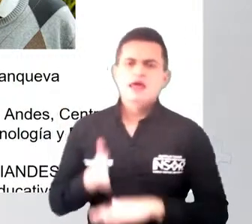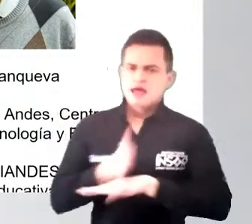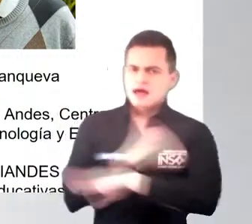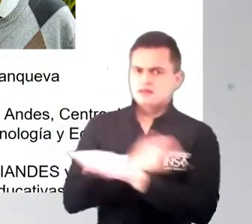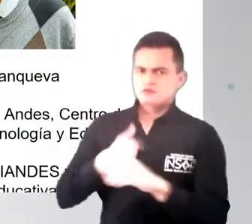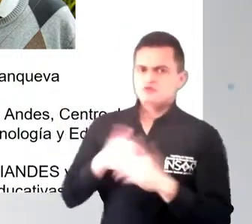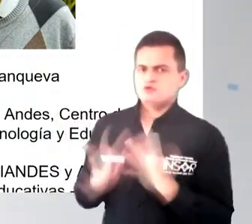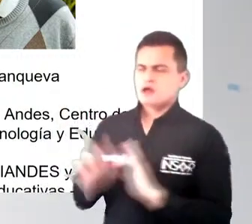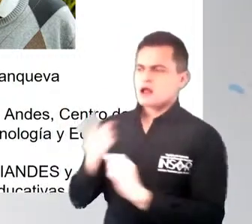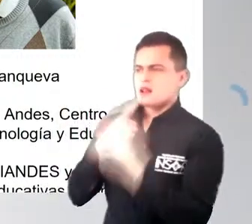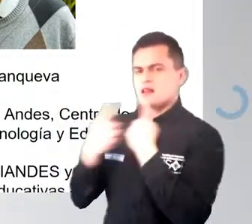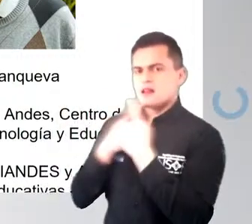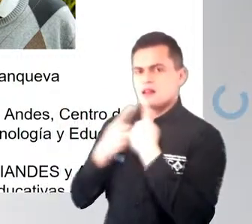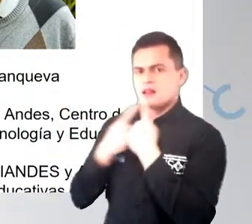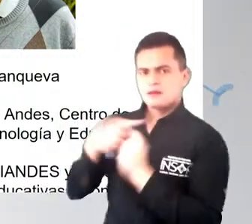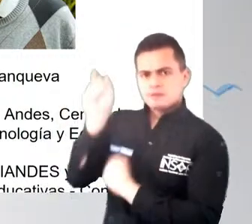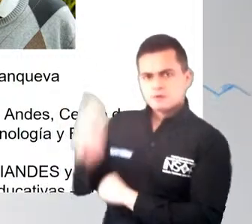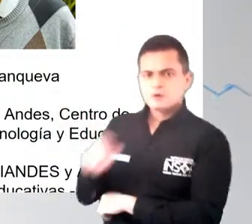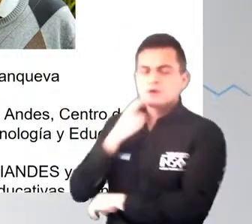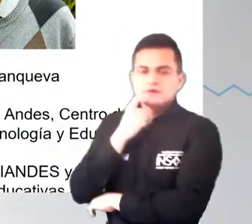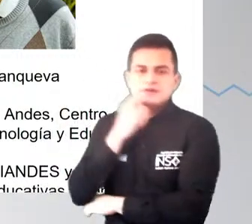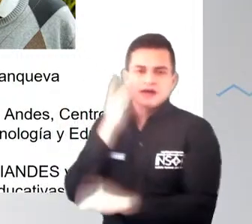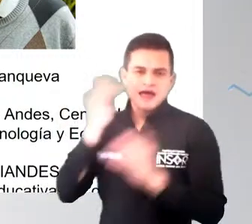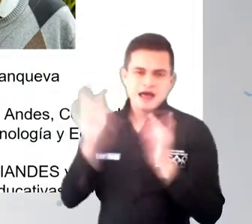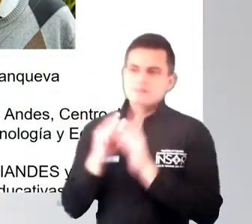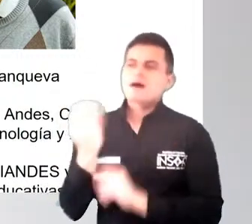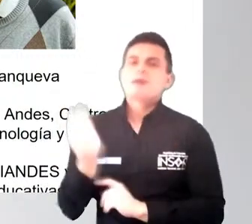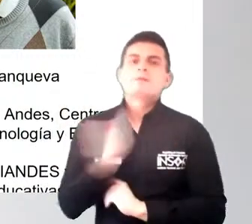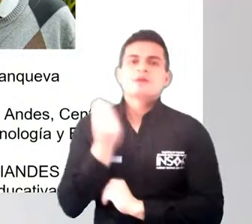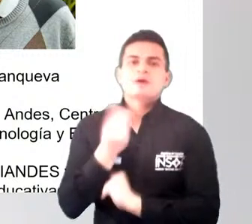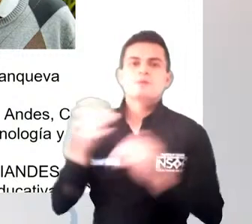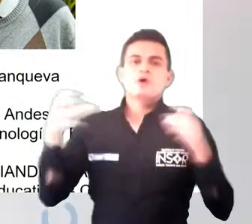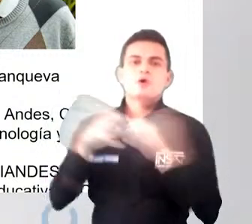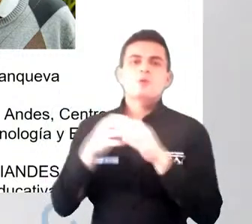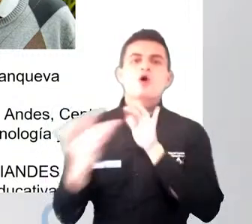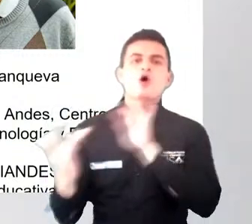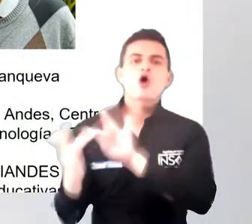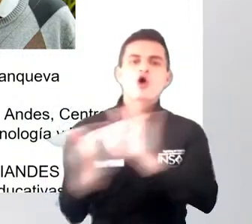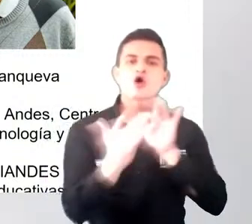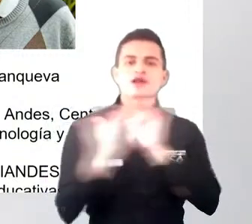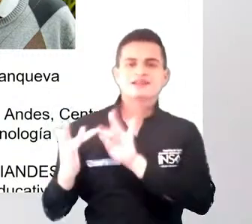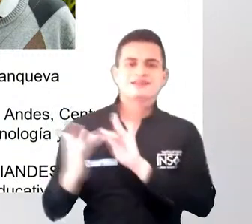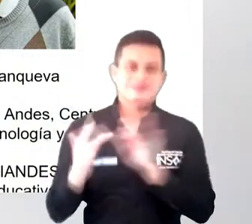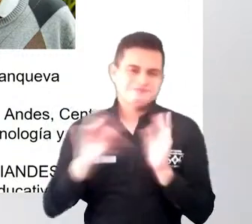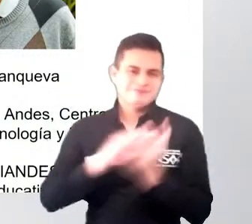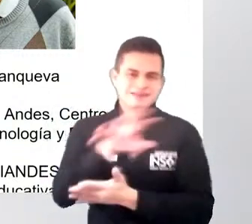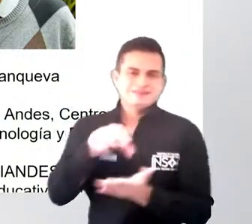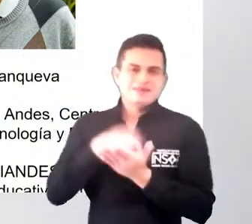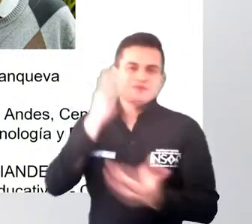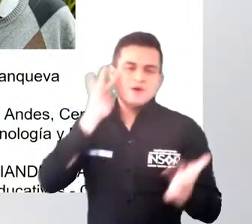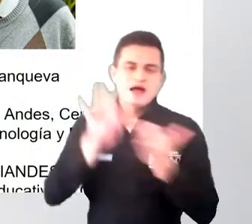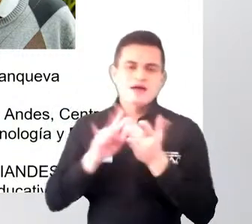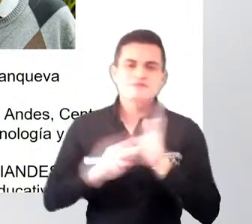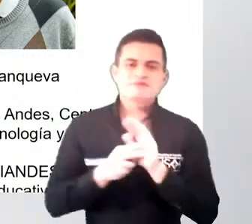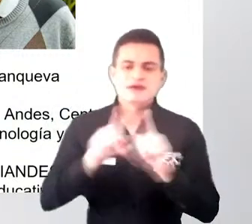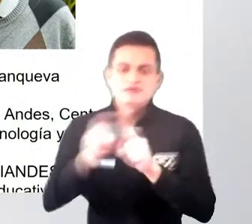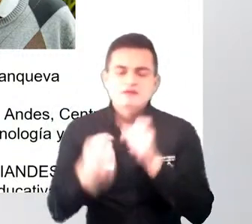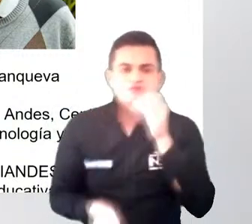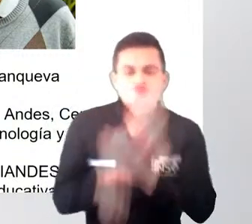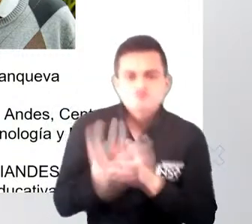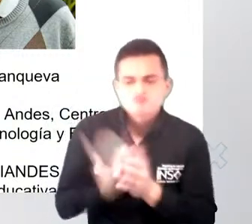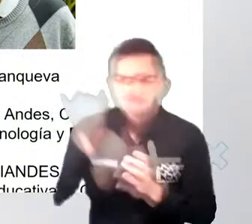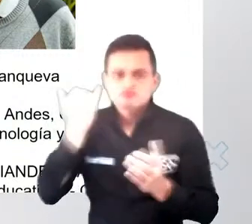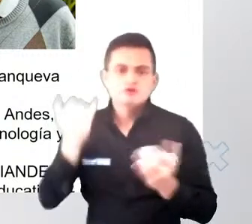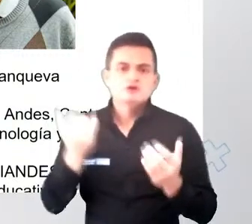como miembro del grupo Conéctate, que es el Centro de Innovación en Tecnología y Educación en el que colaboro en la Universidad de los